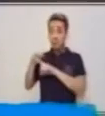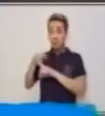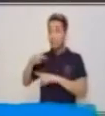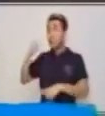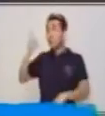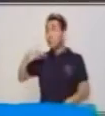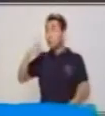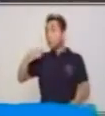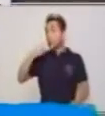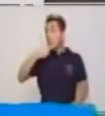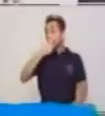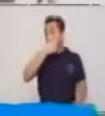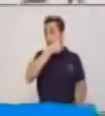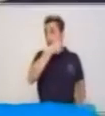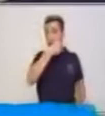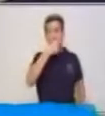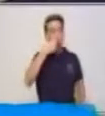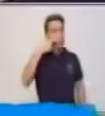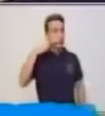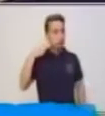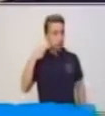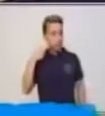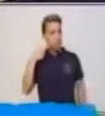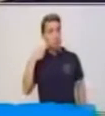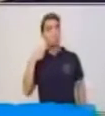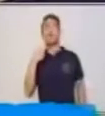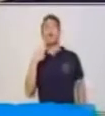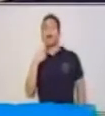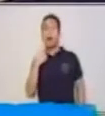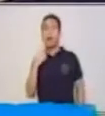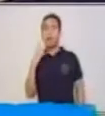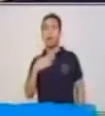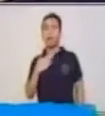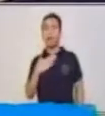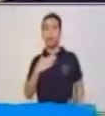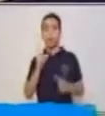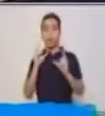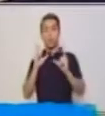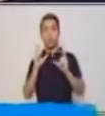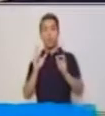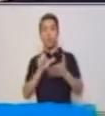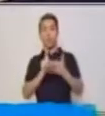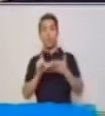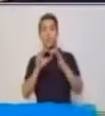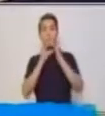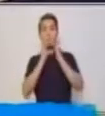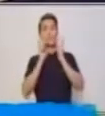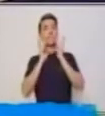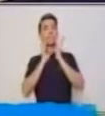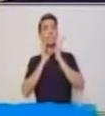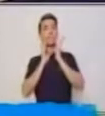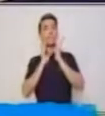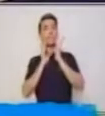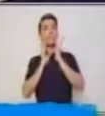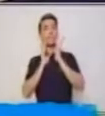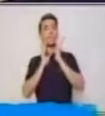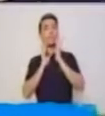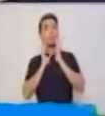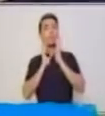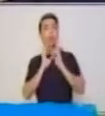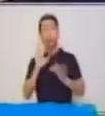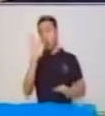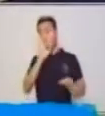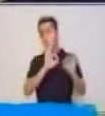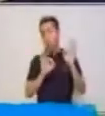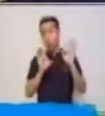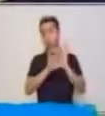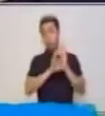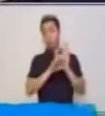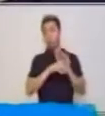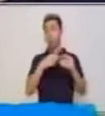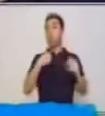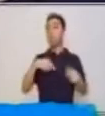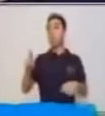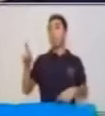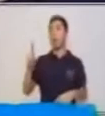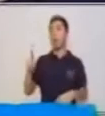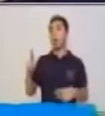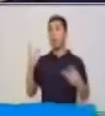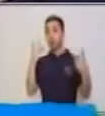personal. O por ejemplo, cuando yo voy a una peluquería o a un salón de